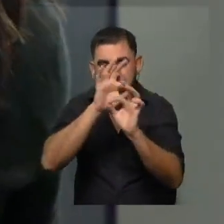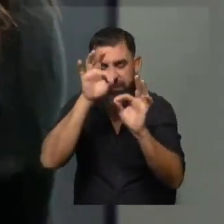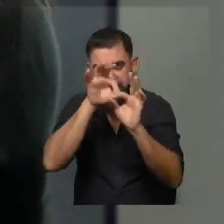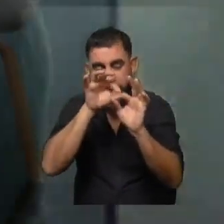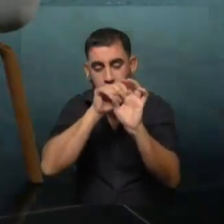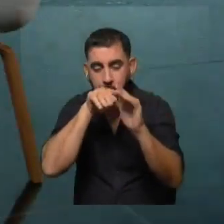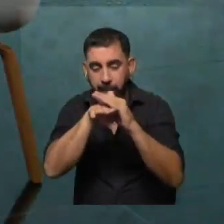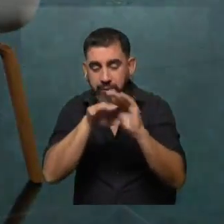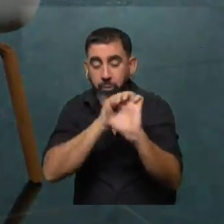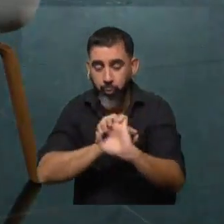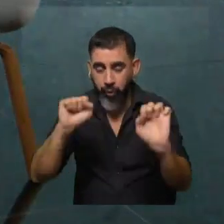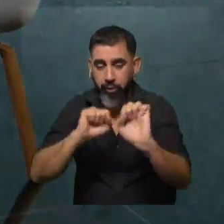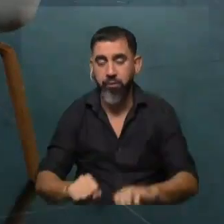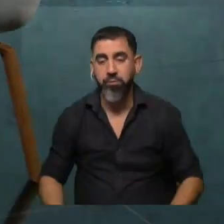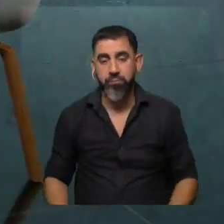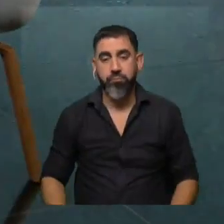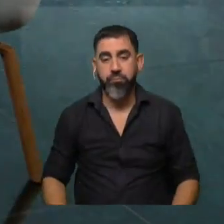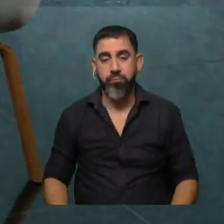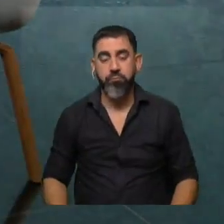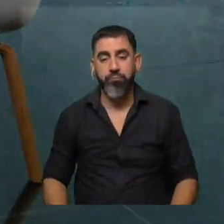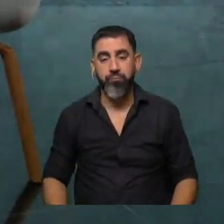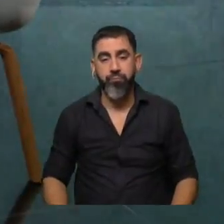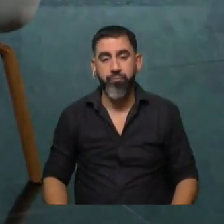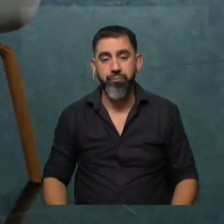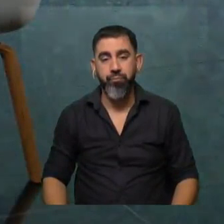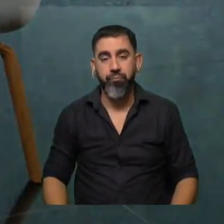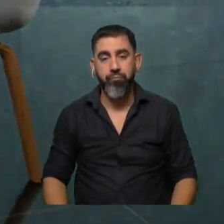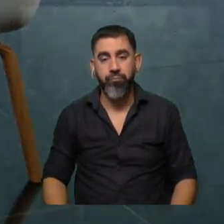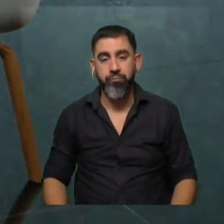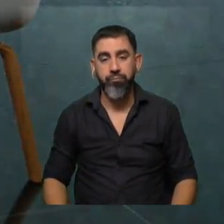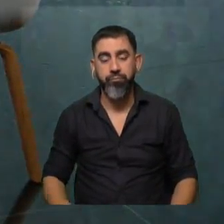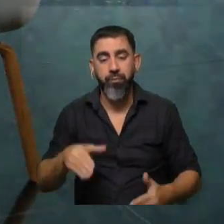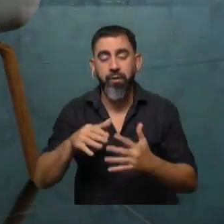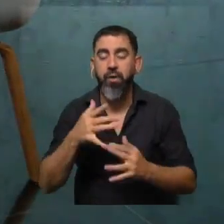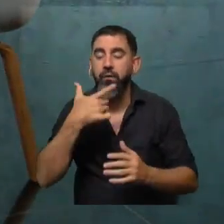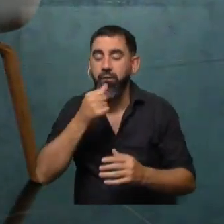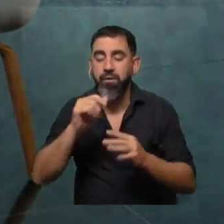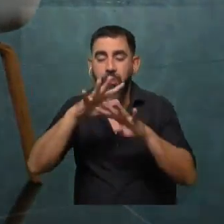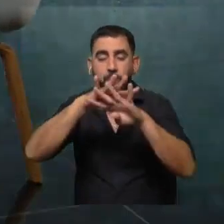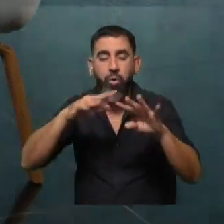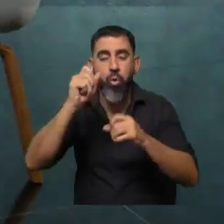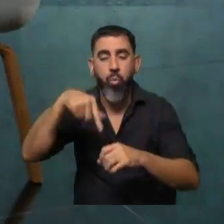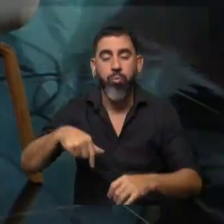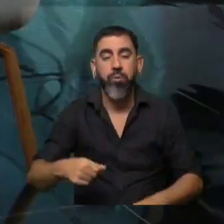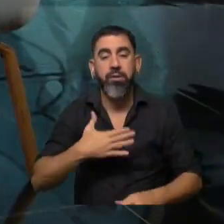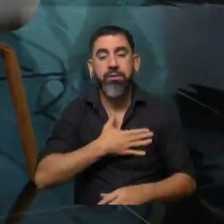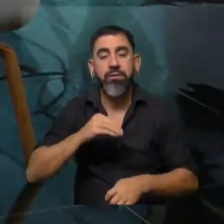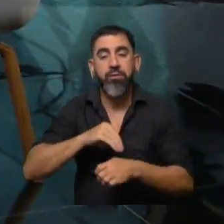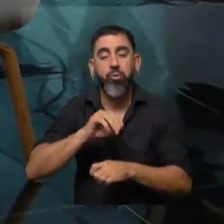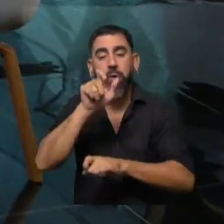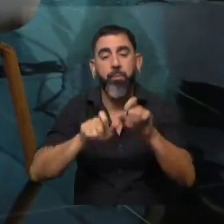es tan chiquito microscópico, sí. que puede entrar por las aberturas de los mosquiteros comunes. Carlos, ¿síntomas en la gente?